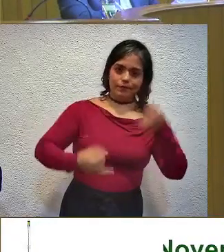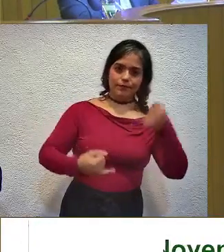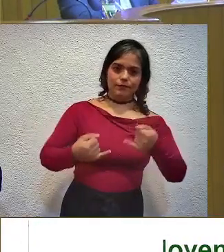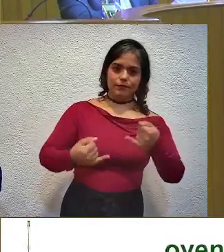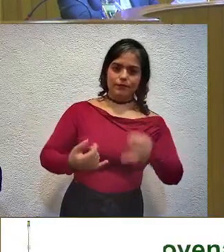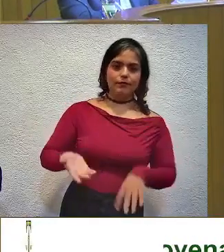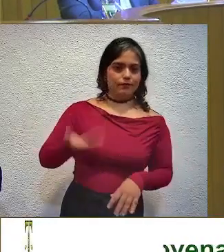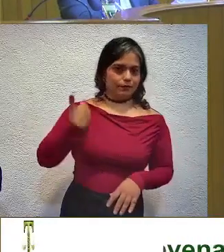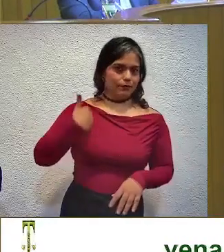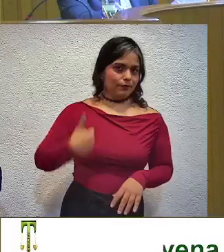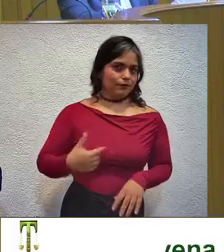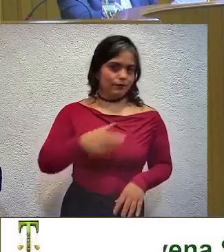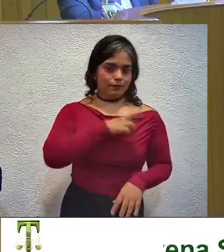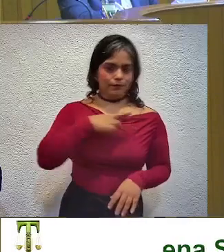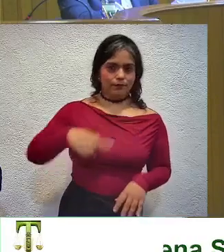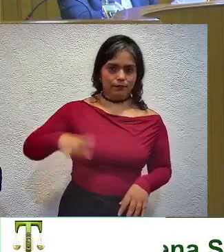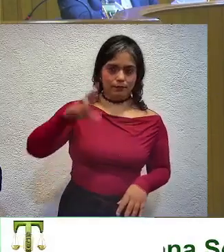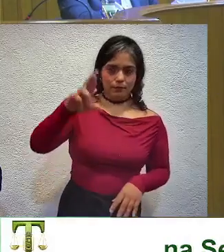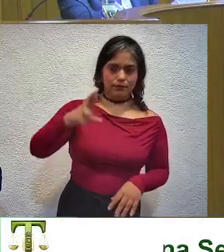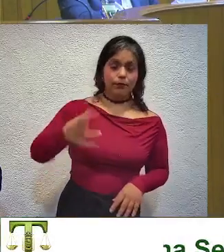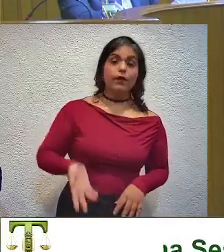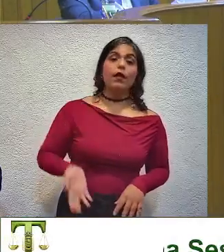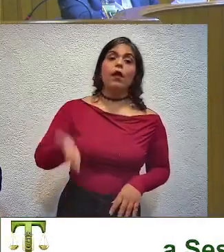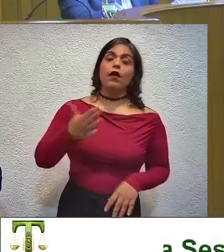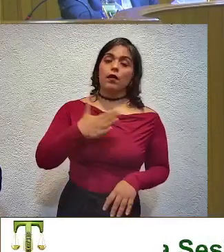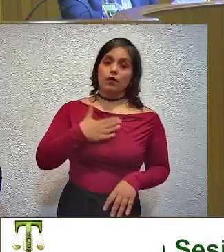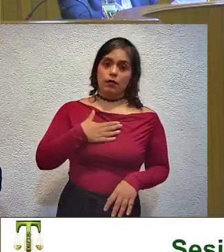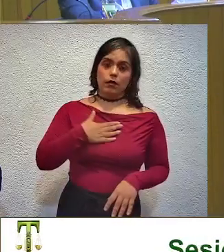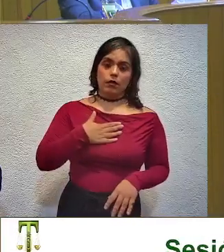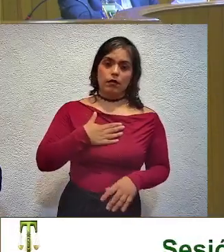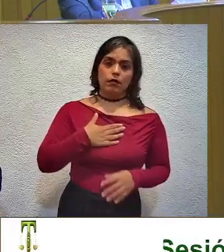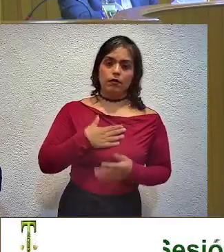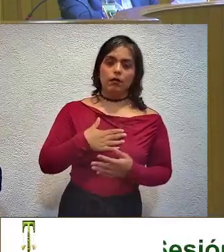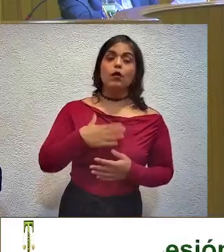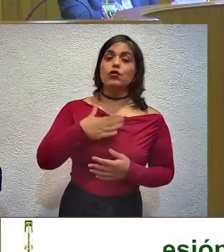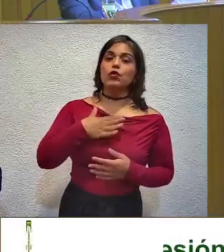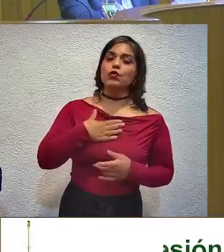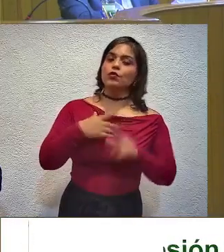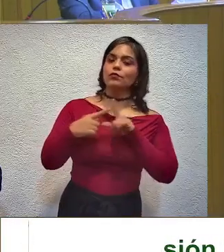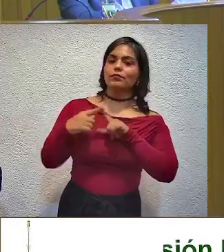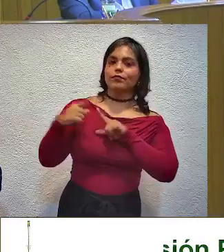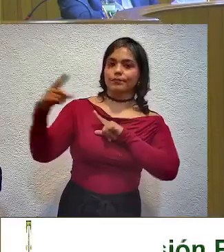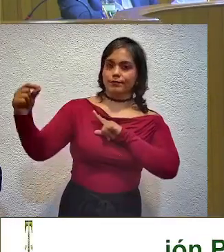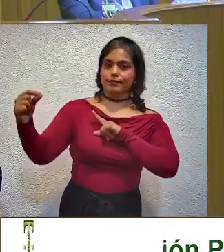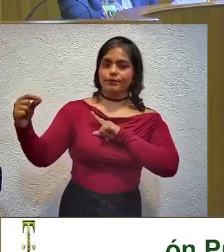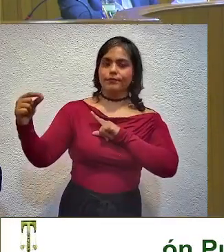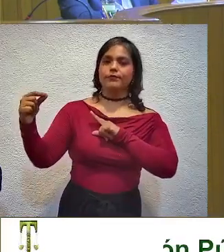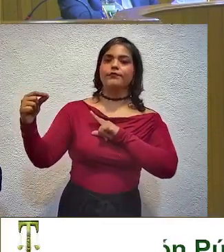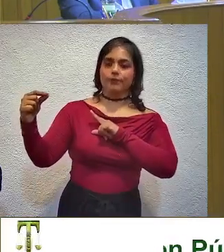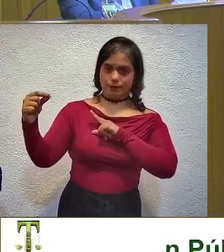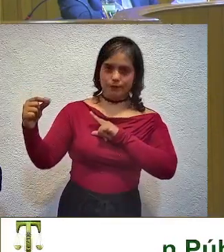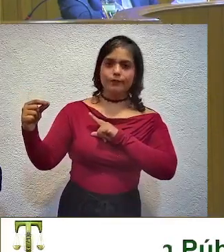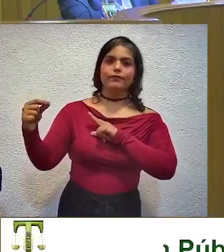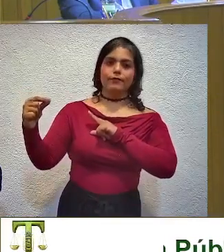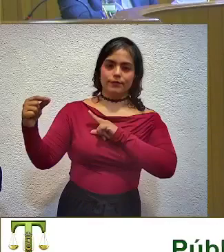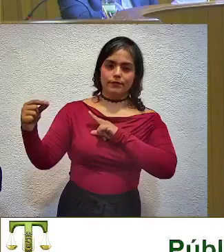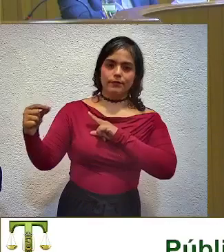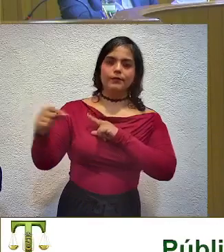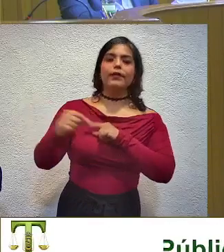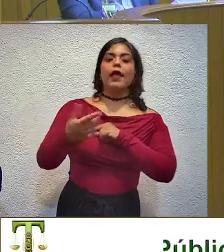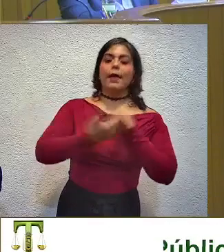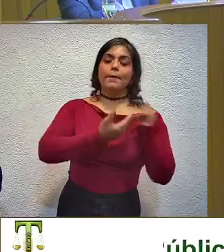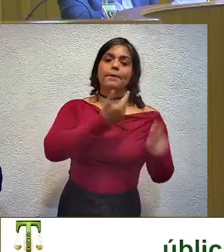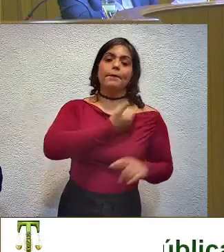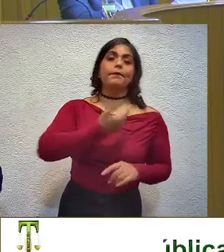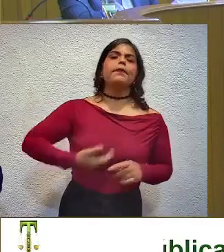es su representante legal. Es por ello que será resuelta sin mi presencia y para tal efecto fungirá como presidenta